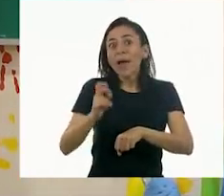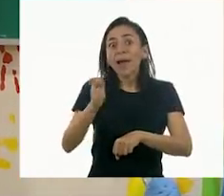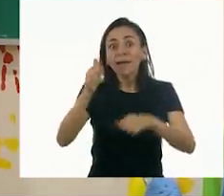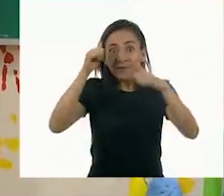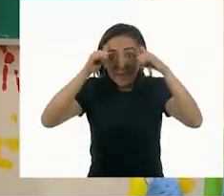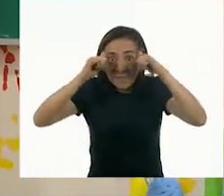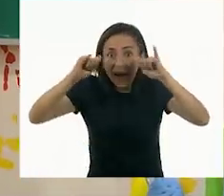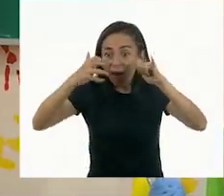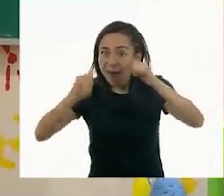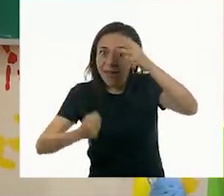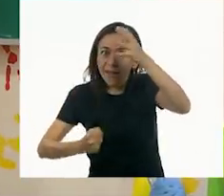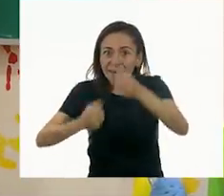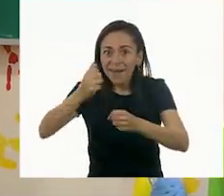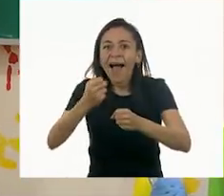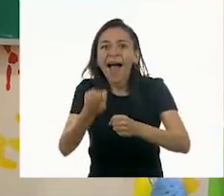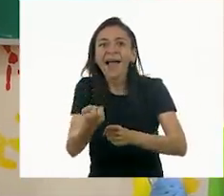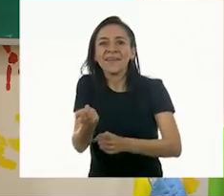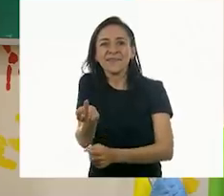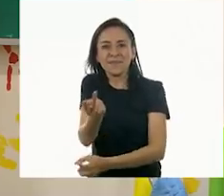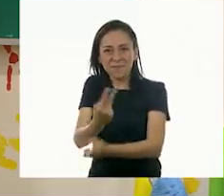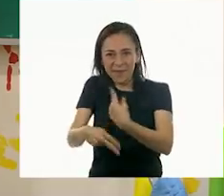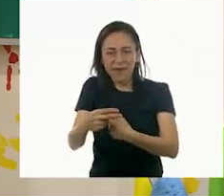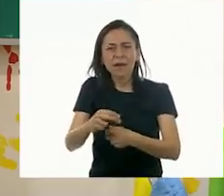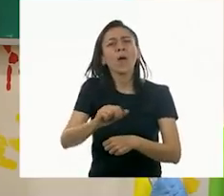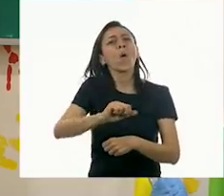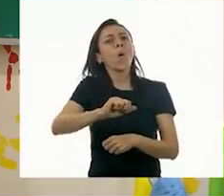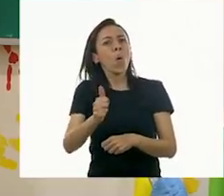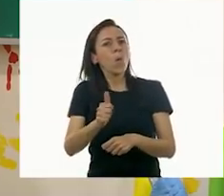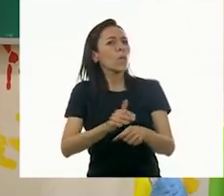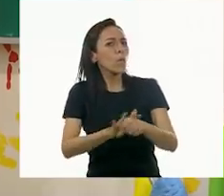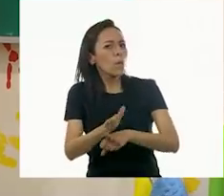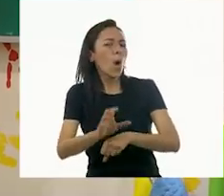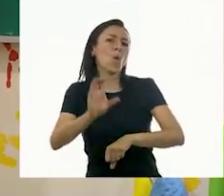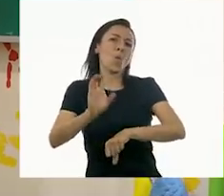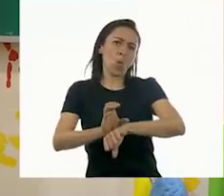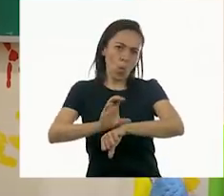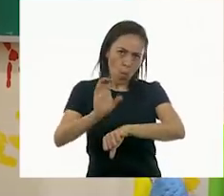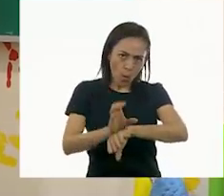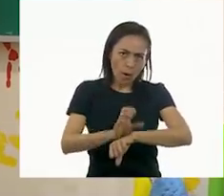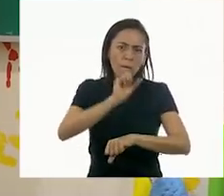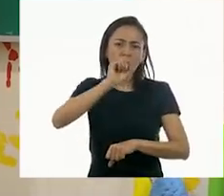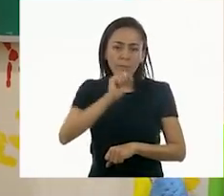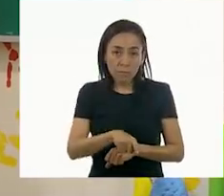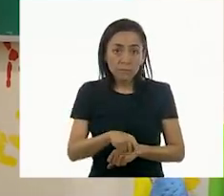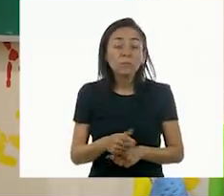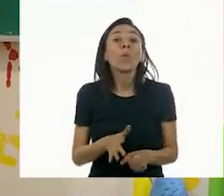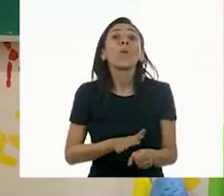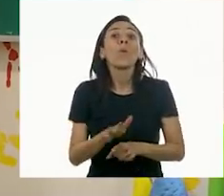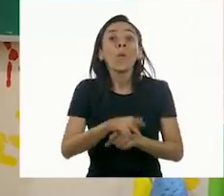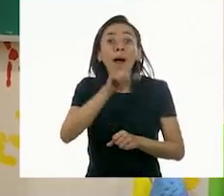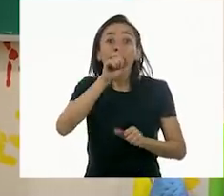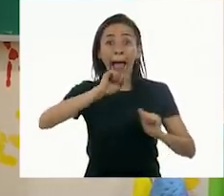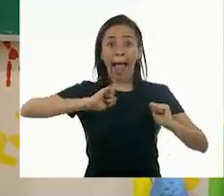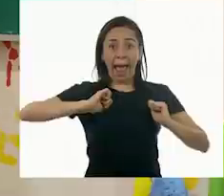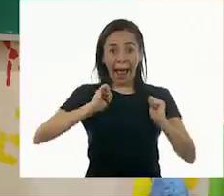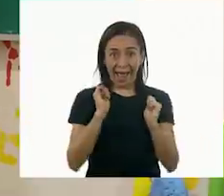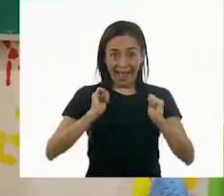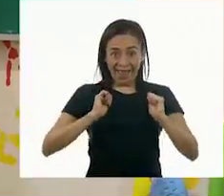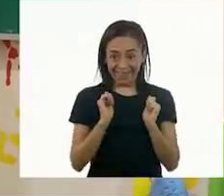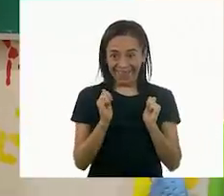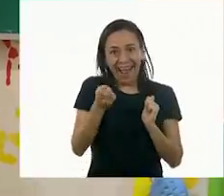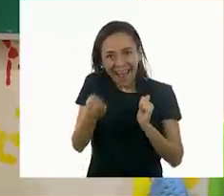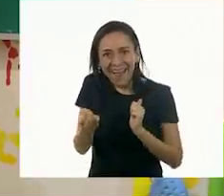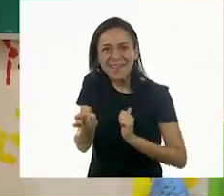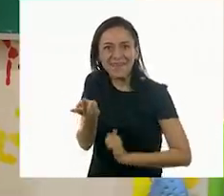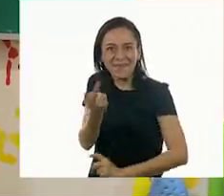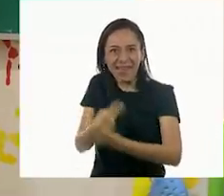vaca. Los productos derivados son el huevo, por ejemplo, porque pues se saca de las gallinas, ¿verdad? Entonces, estos